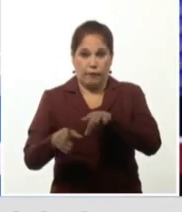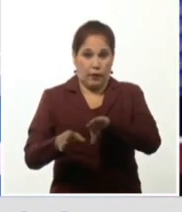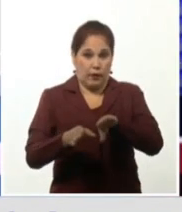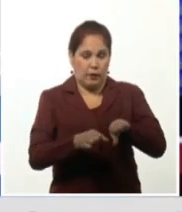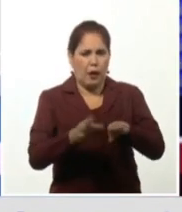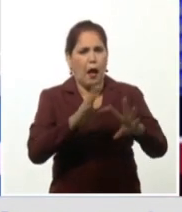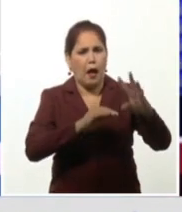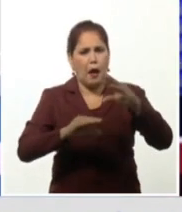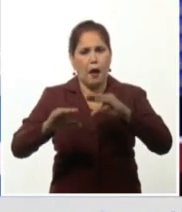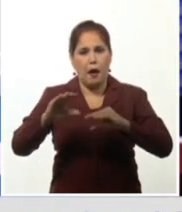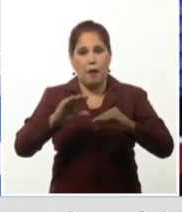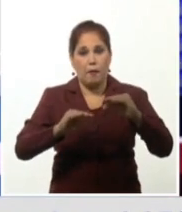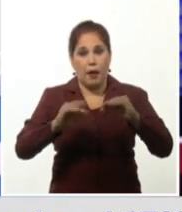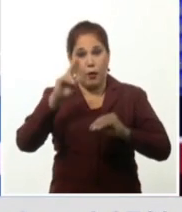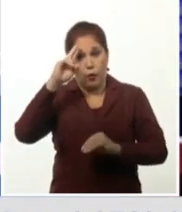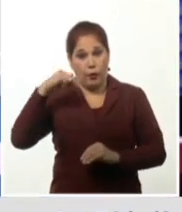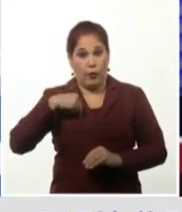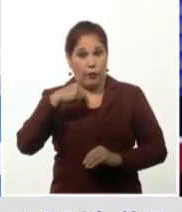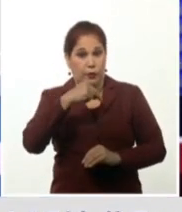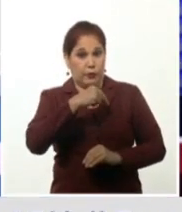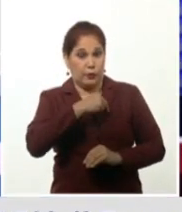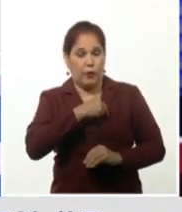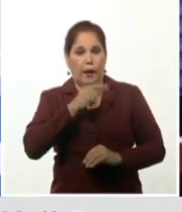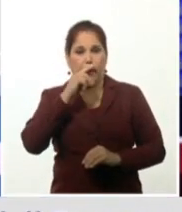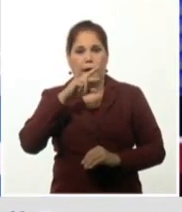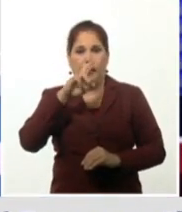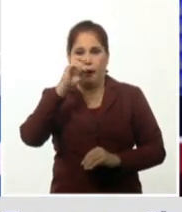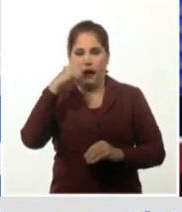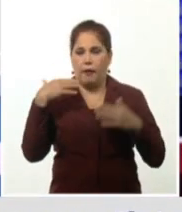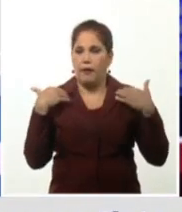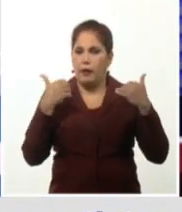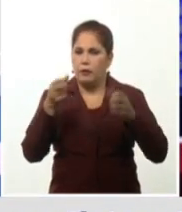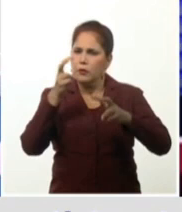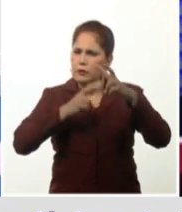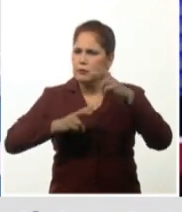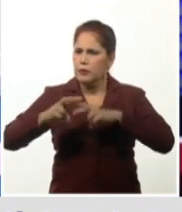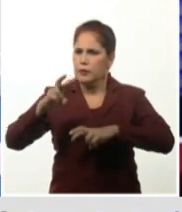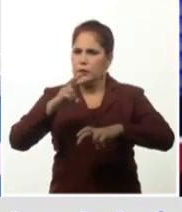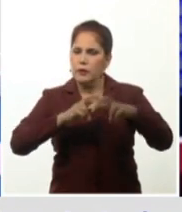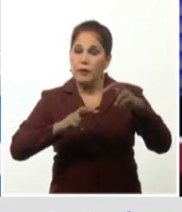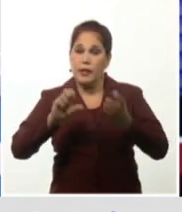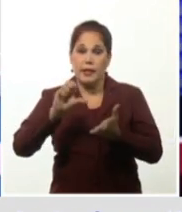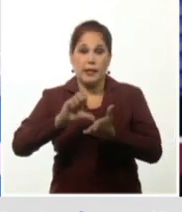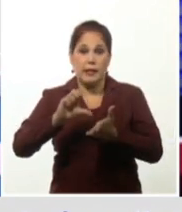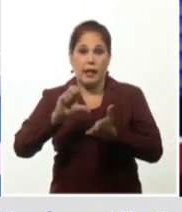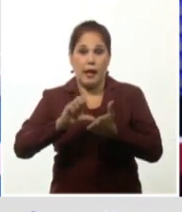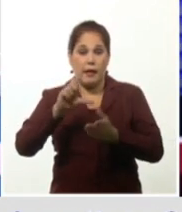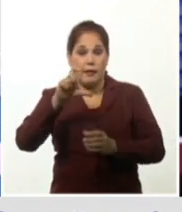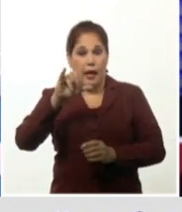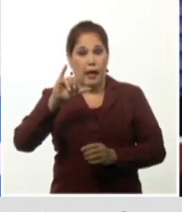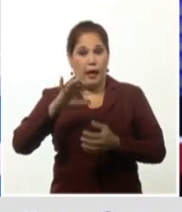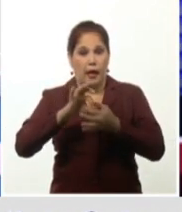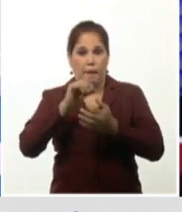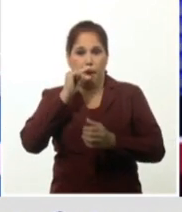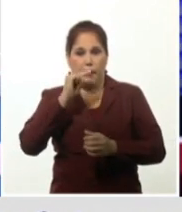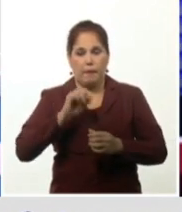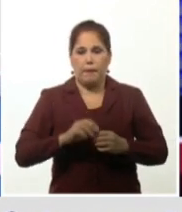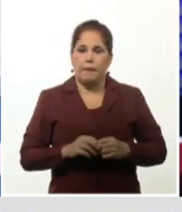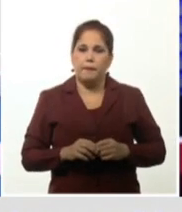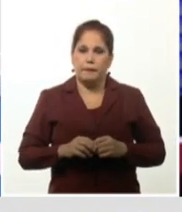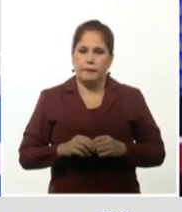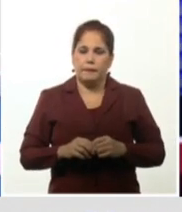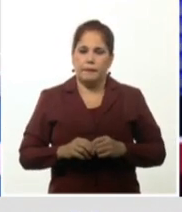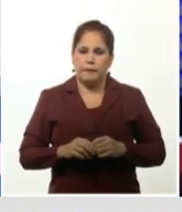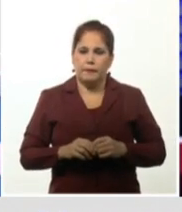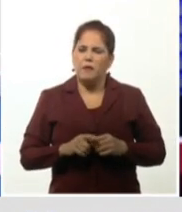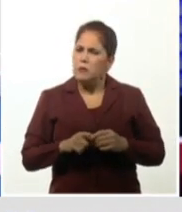Conversamos con la doctora en ciencias Verena Mucio, directora de investigaciones clínicas del Centro de Ingeniería Genética y Biotecnología CIGB,